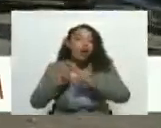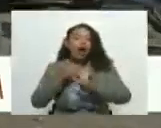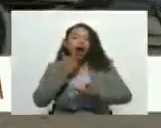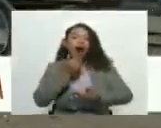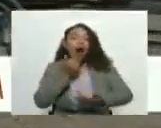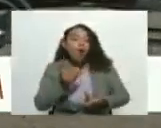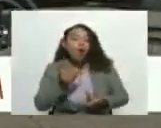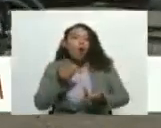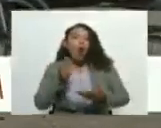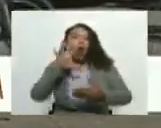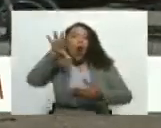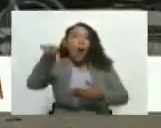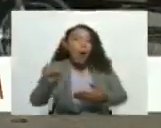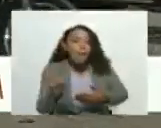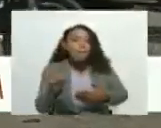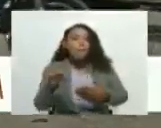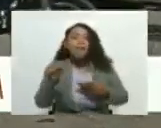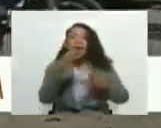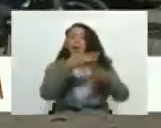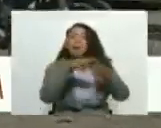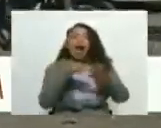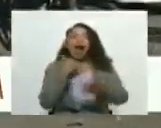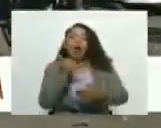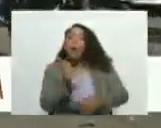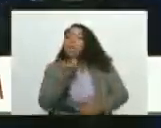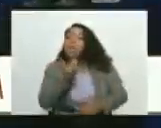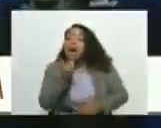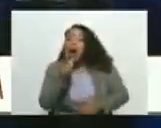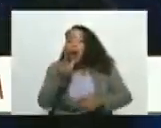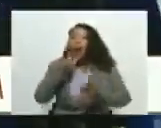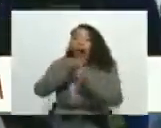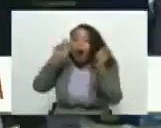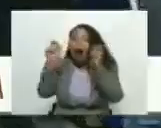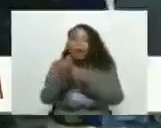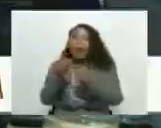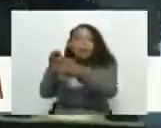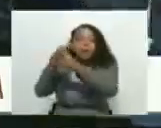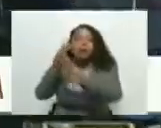comprar repuestos. Por dar un ejemplo, todos estos equipos que estamos